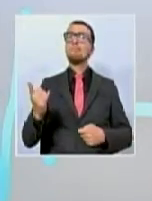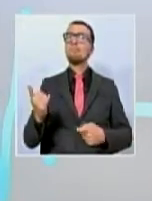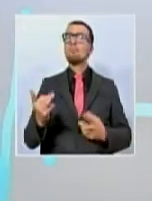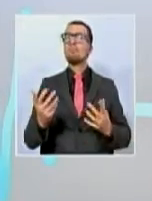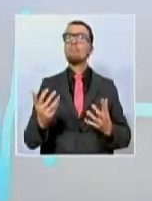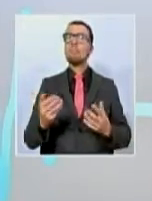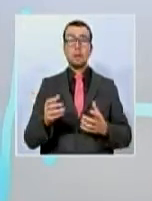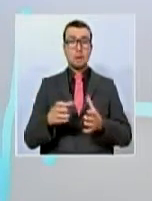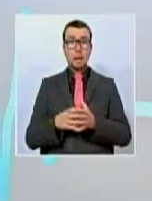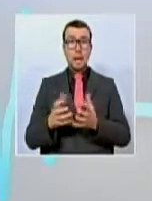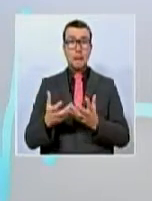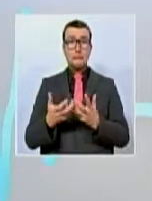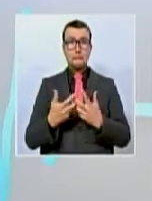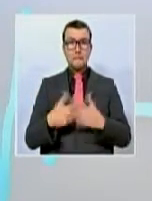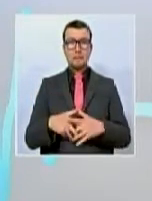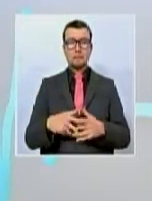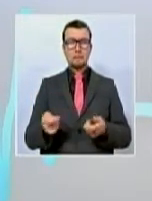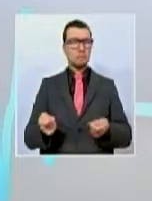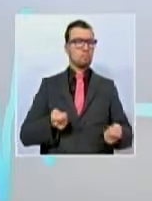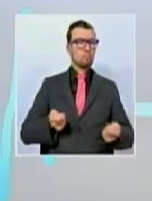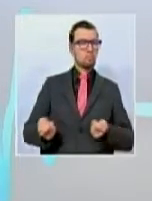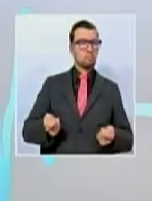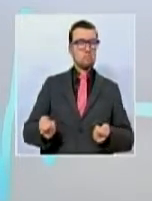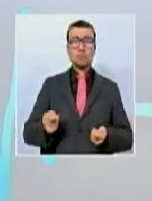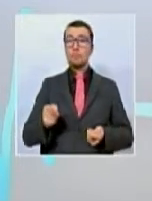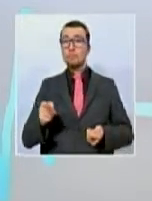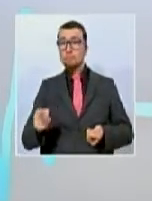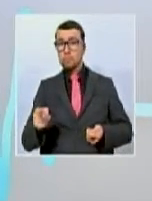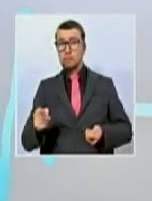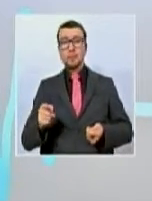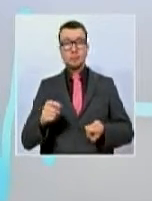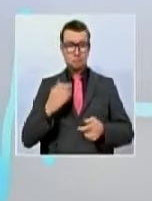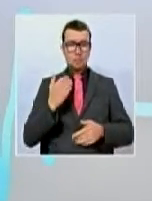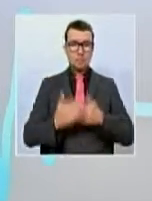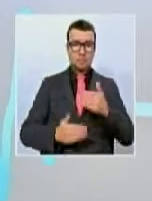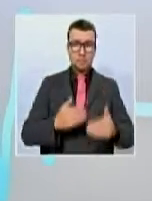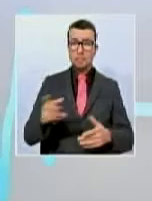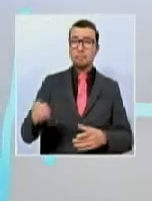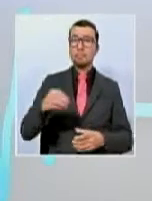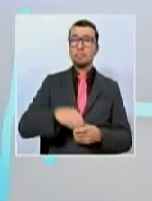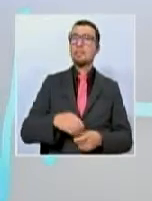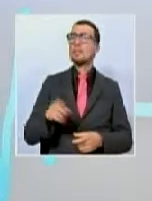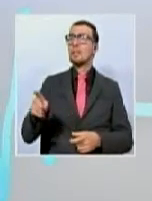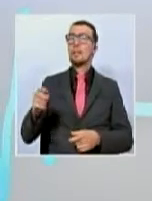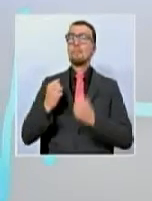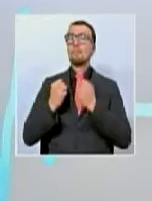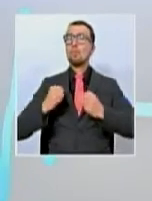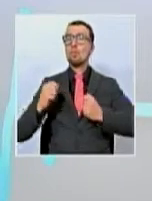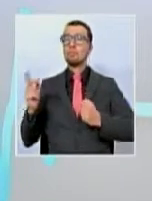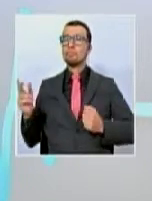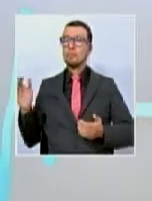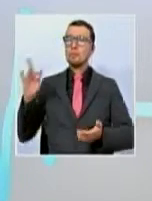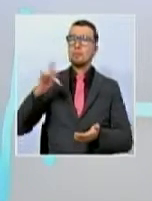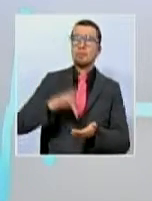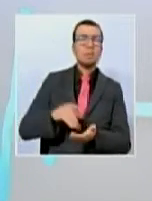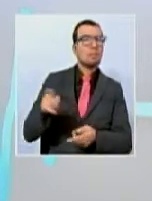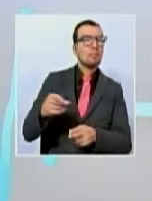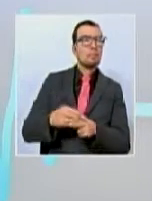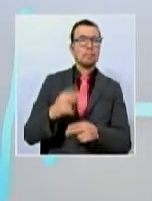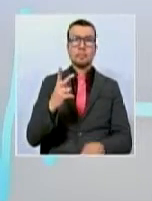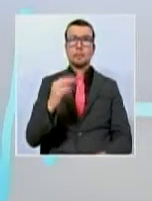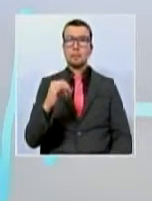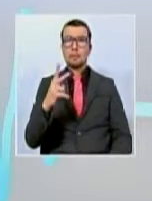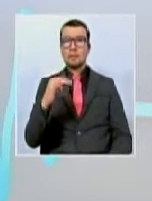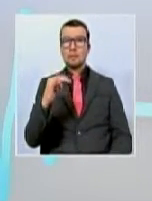una empresa, una entidad que es la que está en todo este proceso. Ella viene de Bogotá, es Viviana